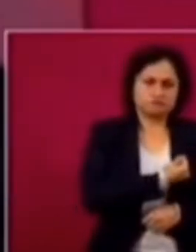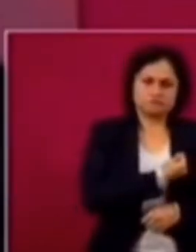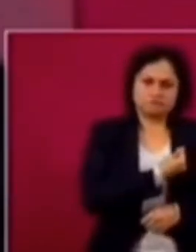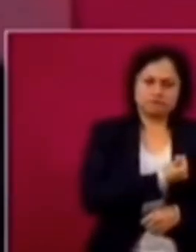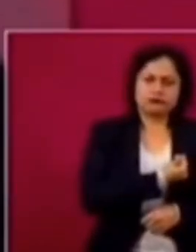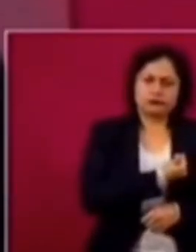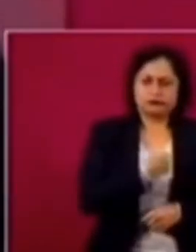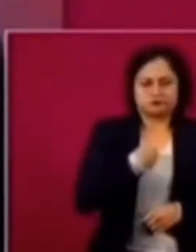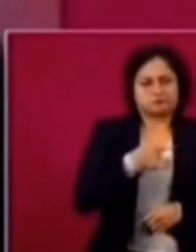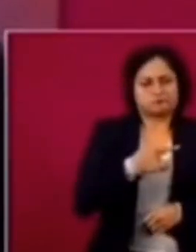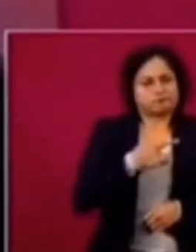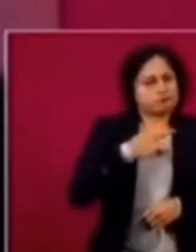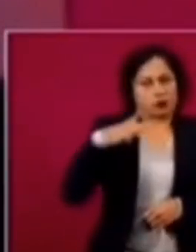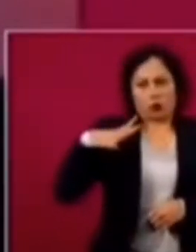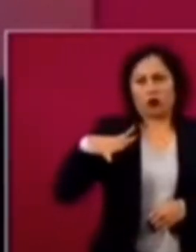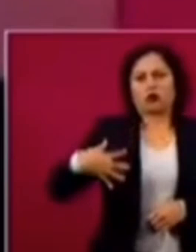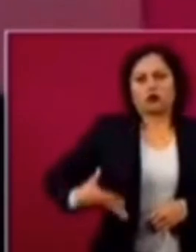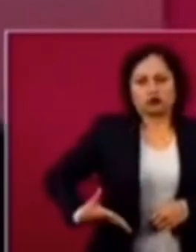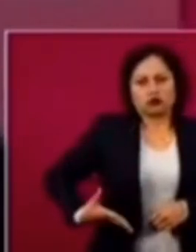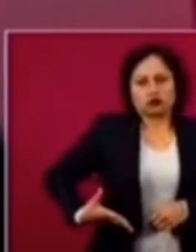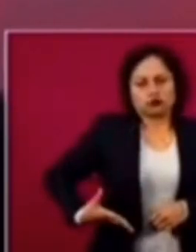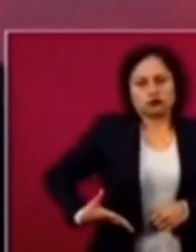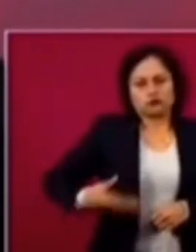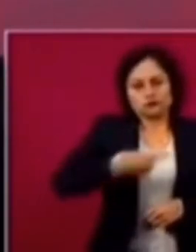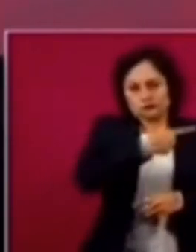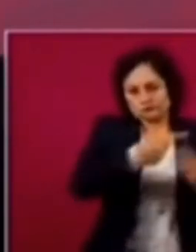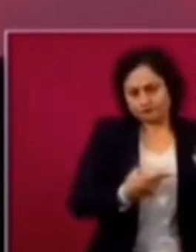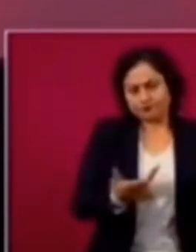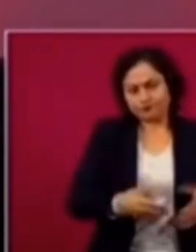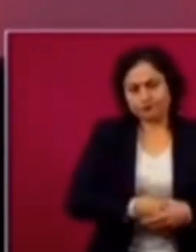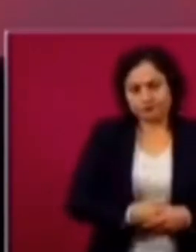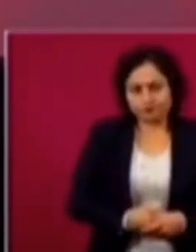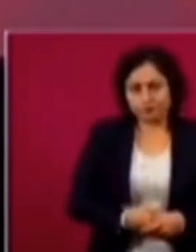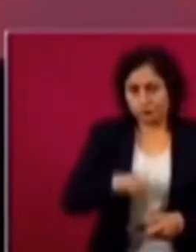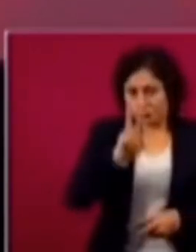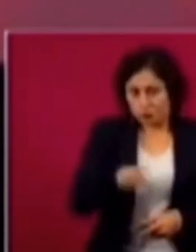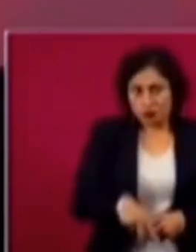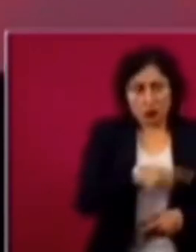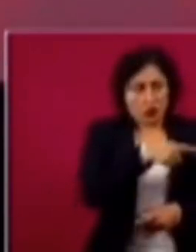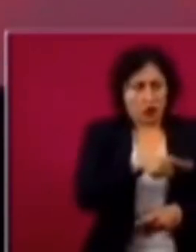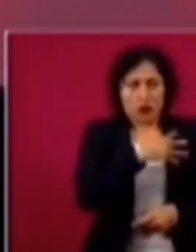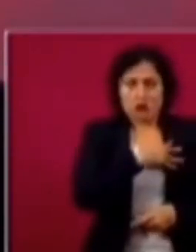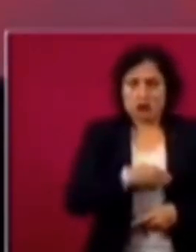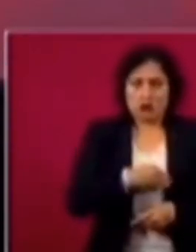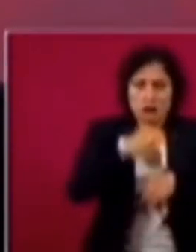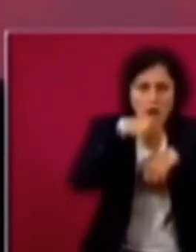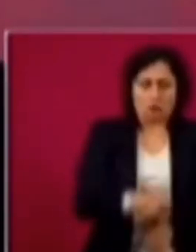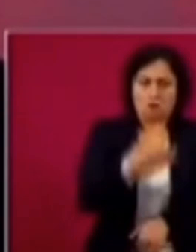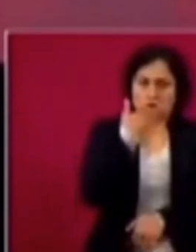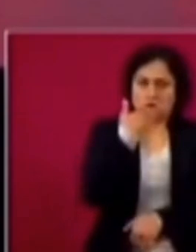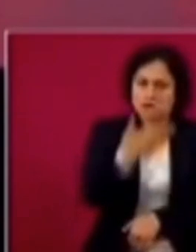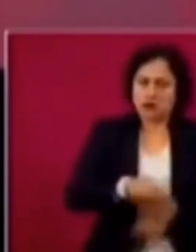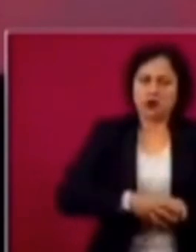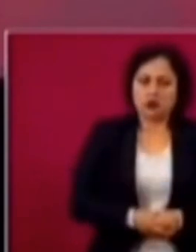cabe recordar que el día en que José López Portillo lloró a nivel nacional fue el 1 de septiembre de